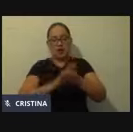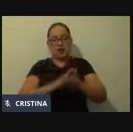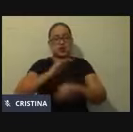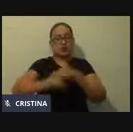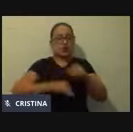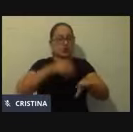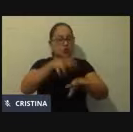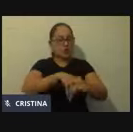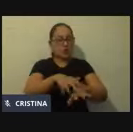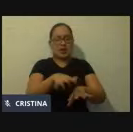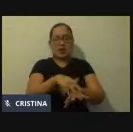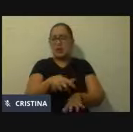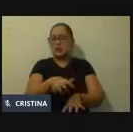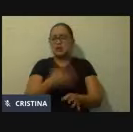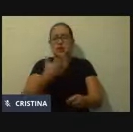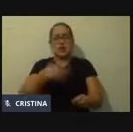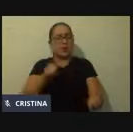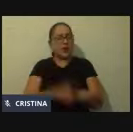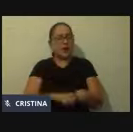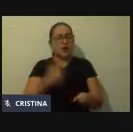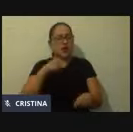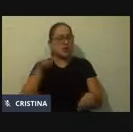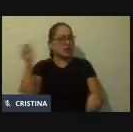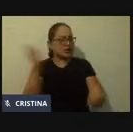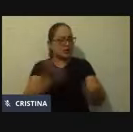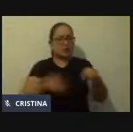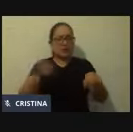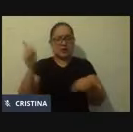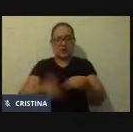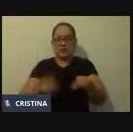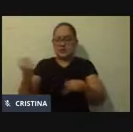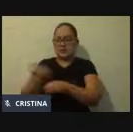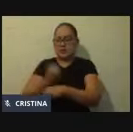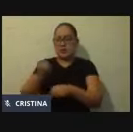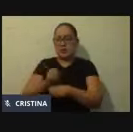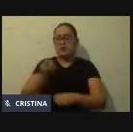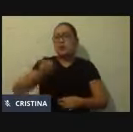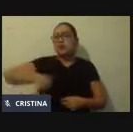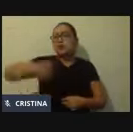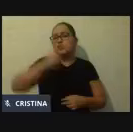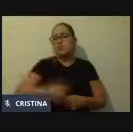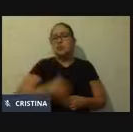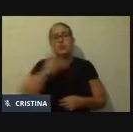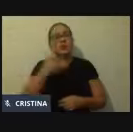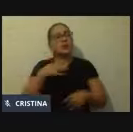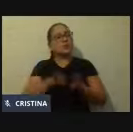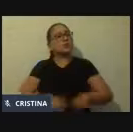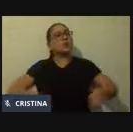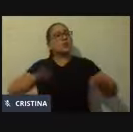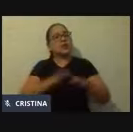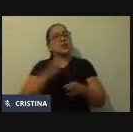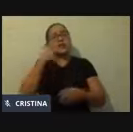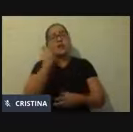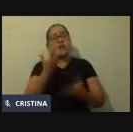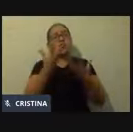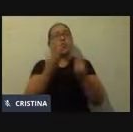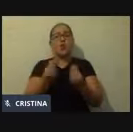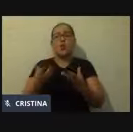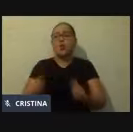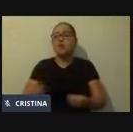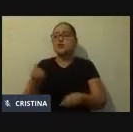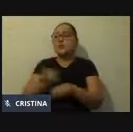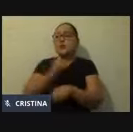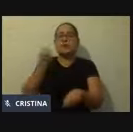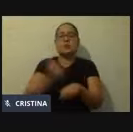digo, bueno, tanto creíamos que era importante tener pares de zapatos para ahora no usar ningunos. O sea, ahí